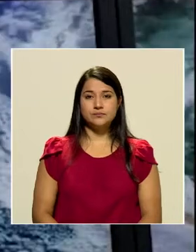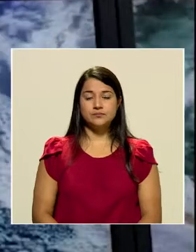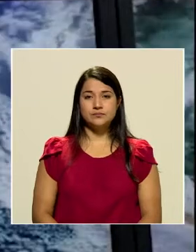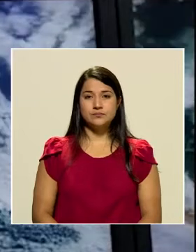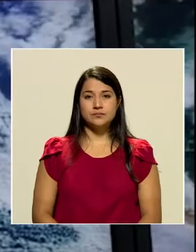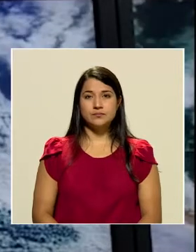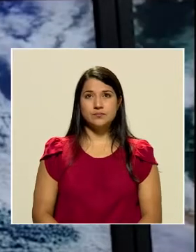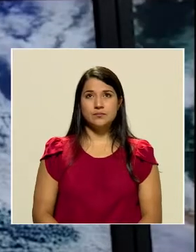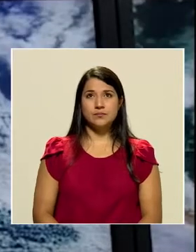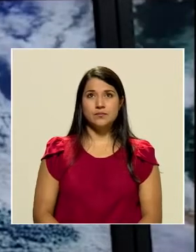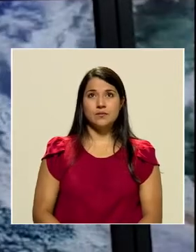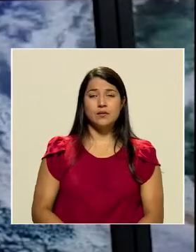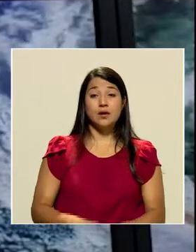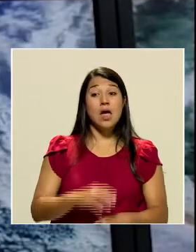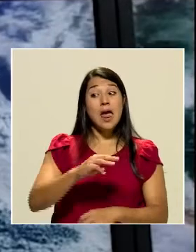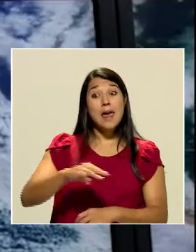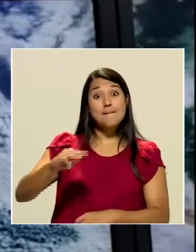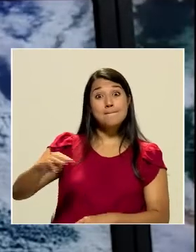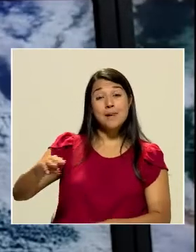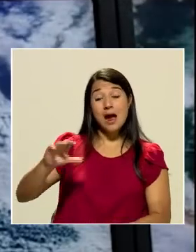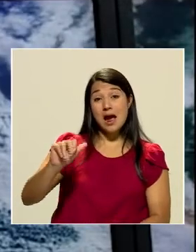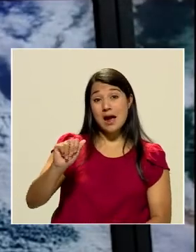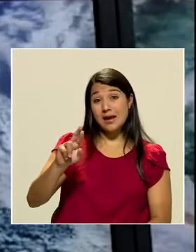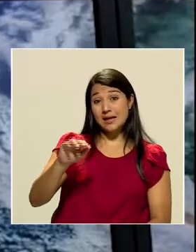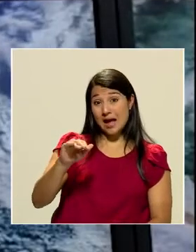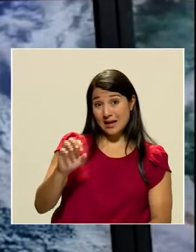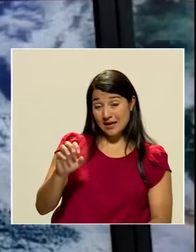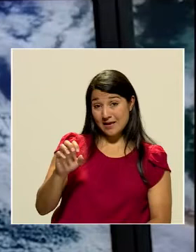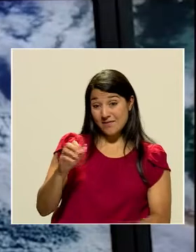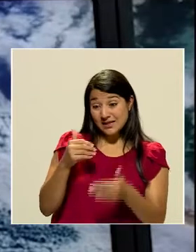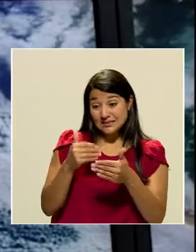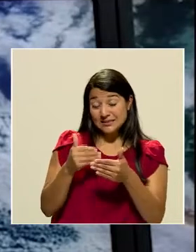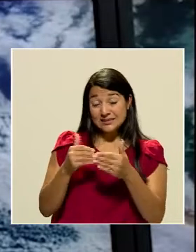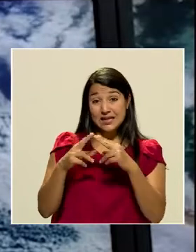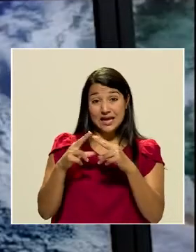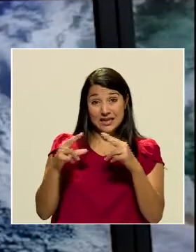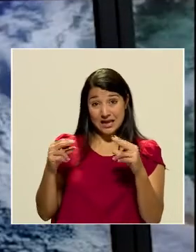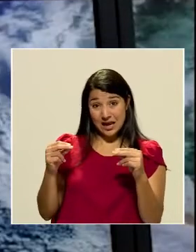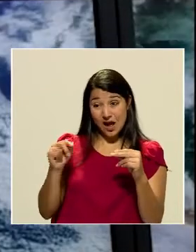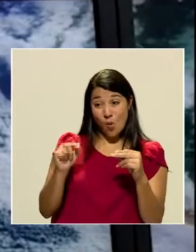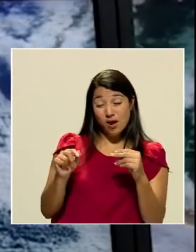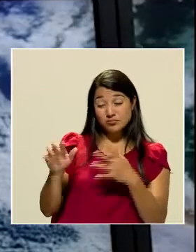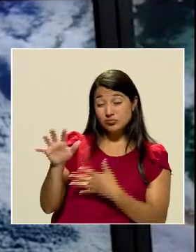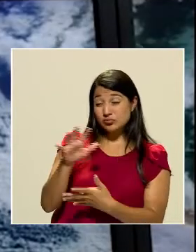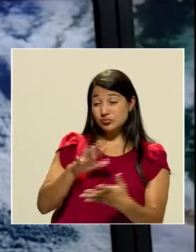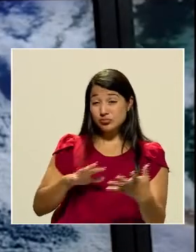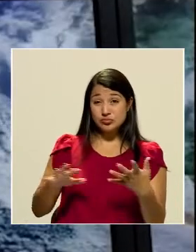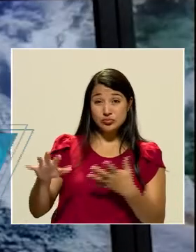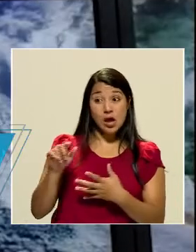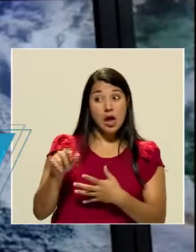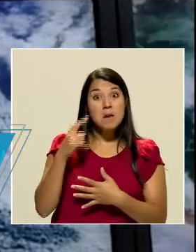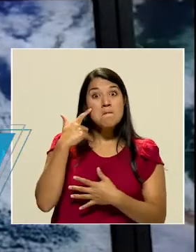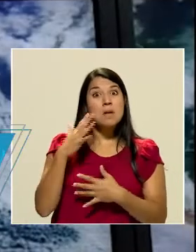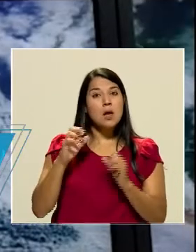Un amplio disturbio en el Mar Caribe cerca de las costas de Nicaragua se mantiene y tiene un alto potencial